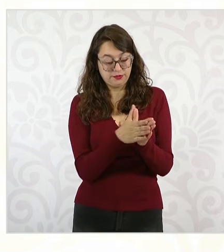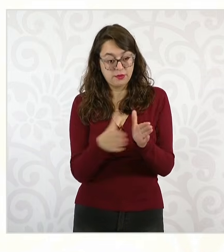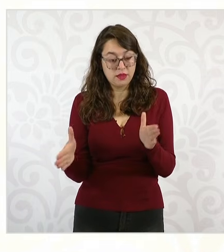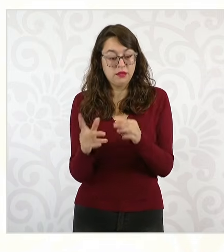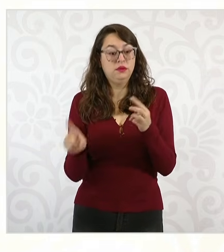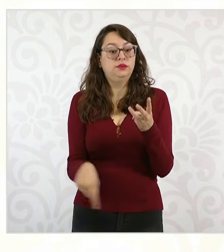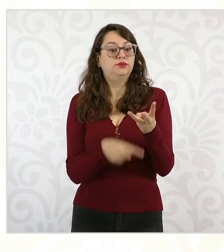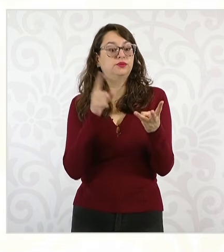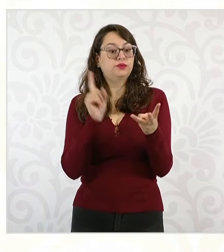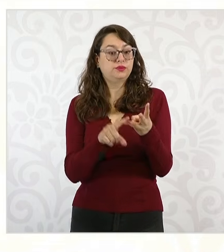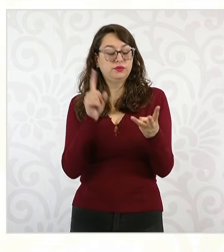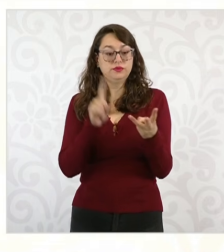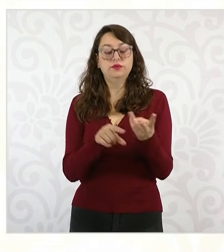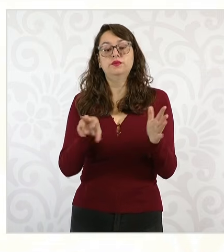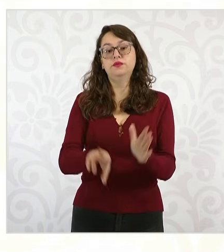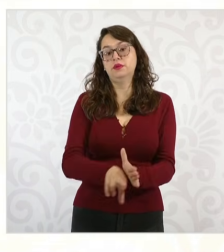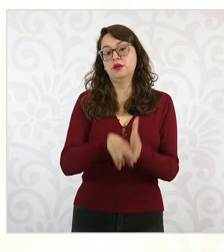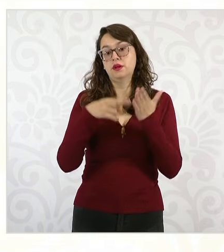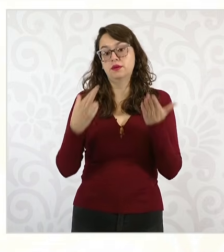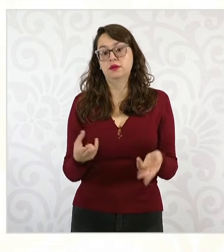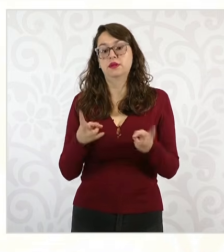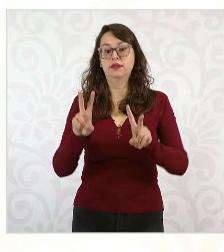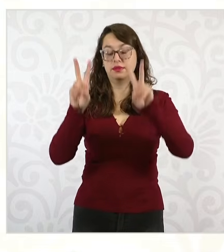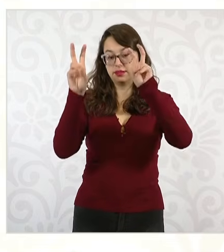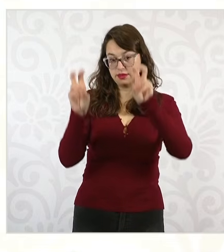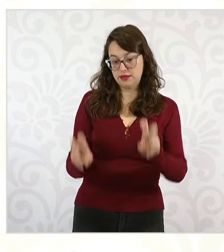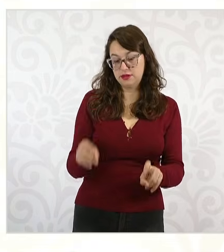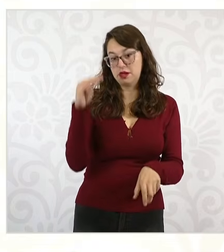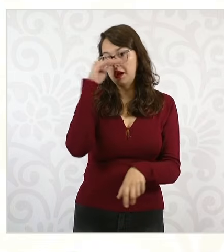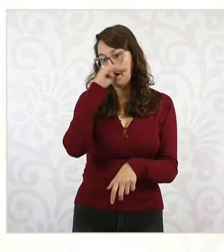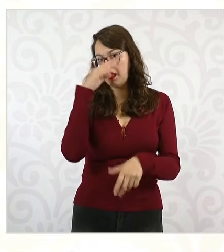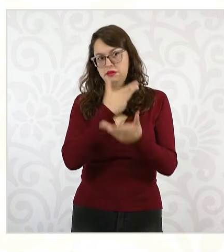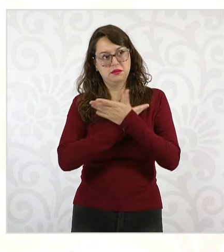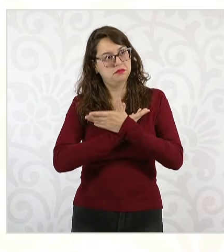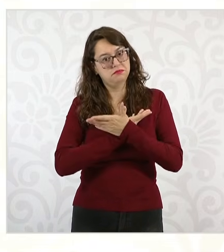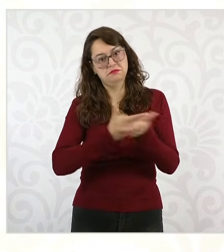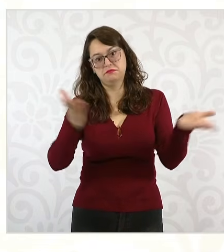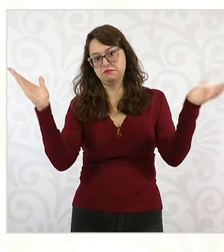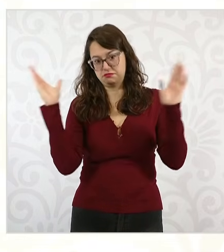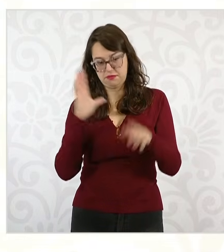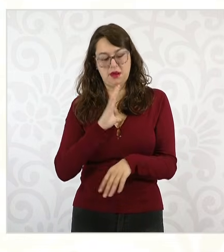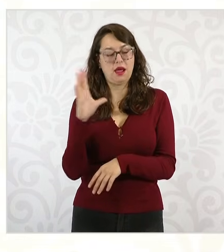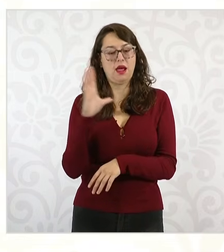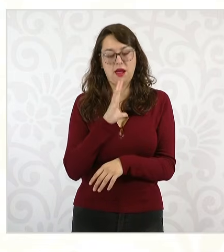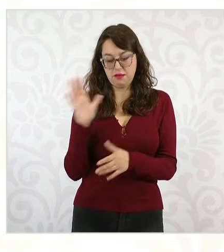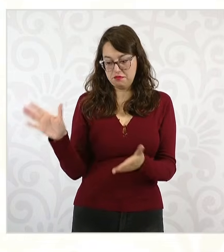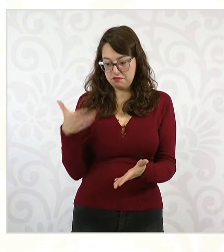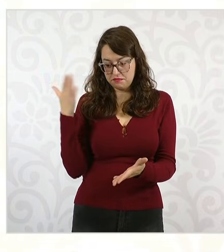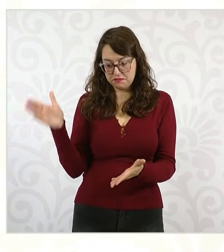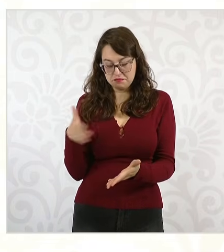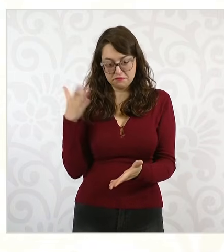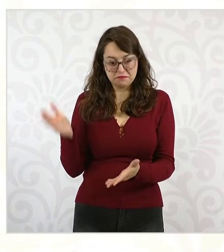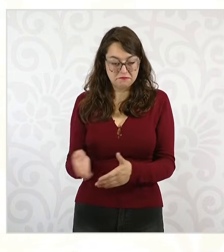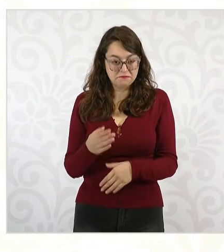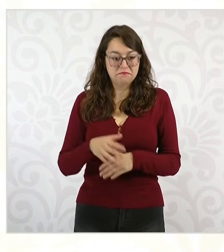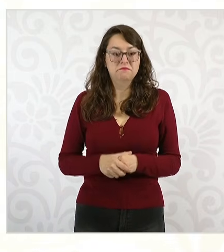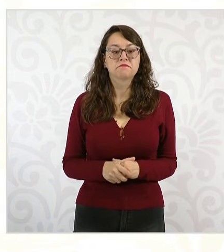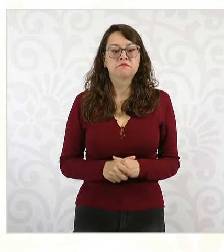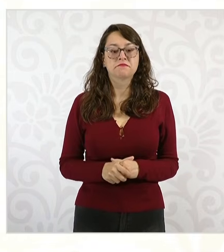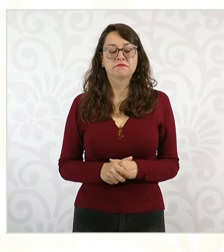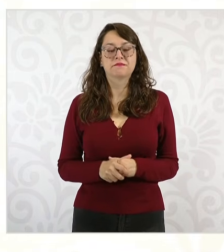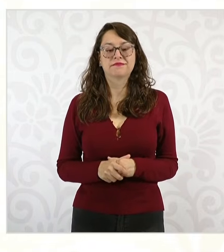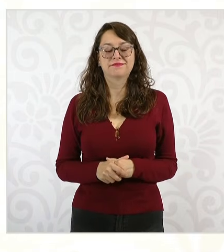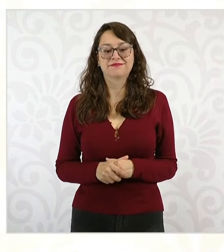de la revista del consumidor, descárgala o busca un ejemplar gratuito en las librerías del Fondo de Cultura Económica o en tu oficina